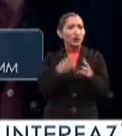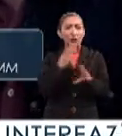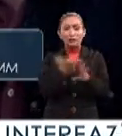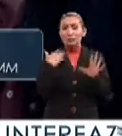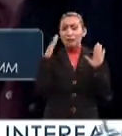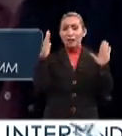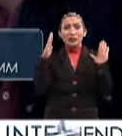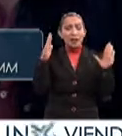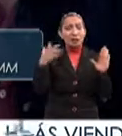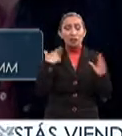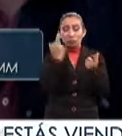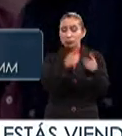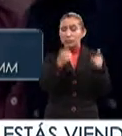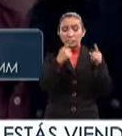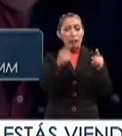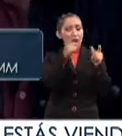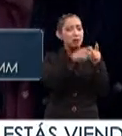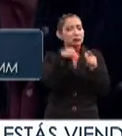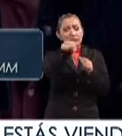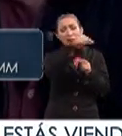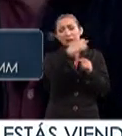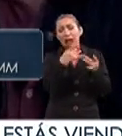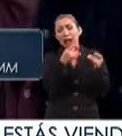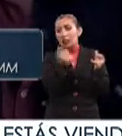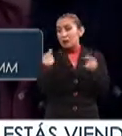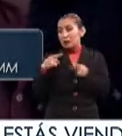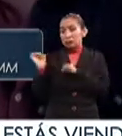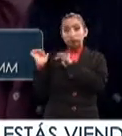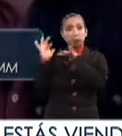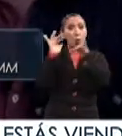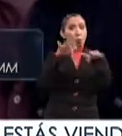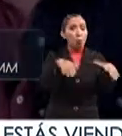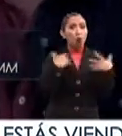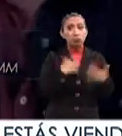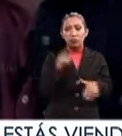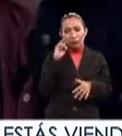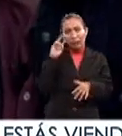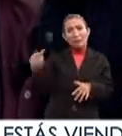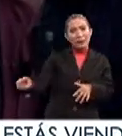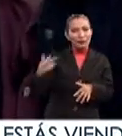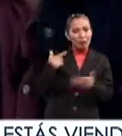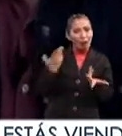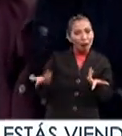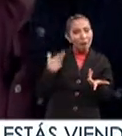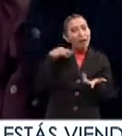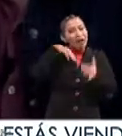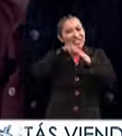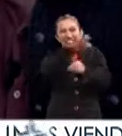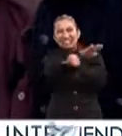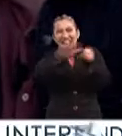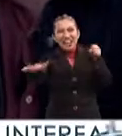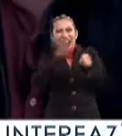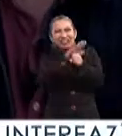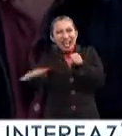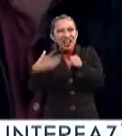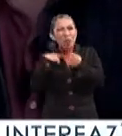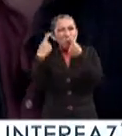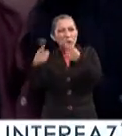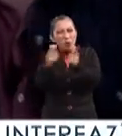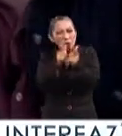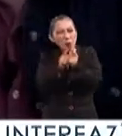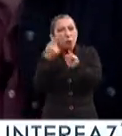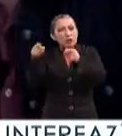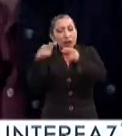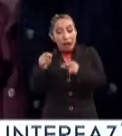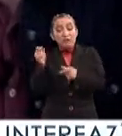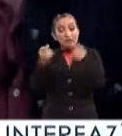sido fantásticas, los conciertos han sido de gran calidad y la respuesta del público, bueno, pues ustedes la han visto, han estado prácticamente llenos todos los conciertos, pero